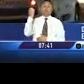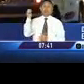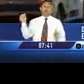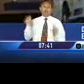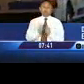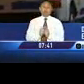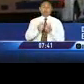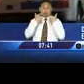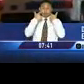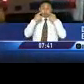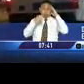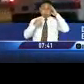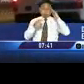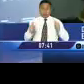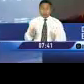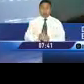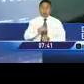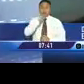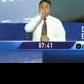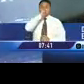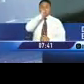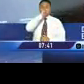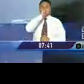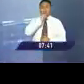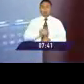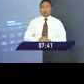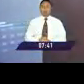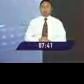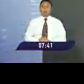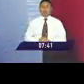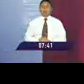viajaron con custodia policial. Desde Los Ríos, informó Odette Camacho.